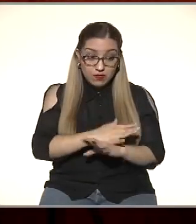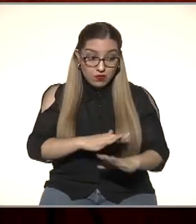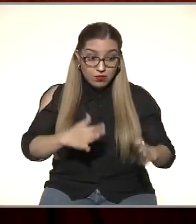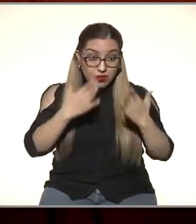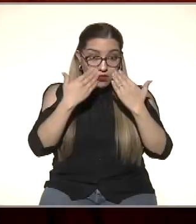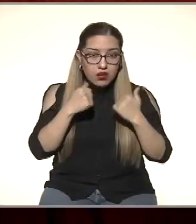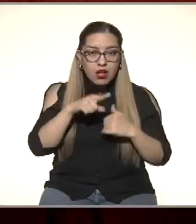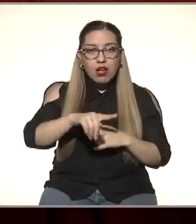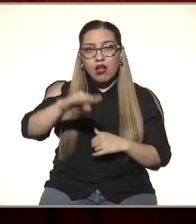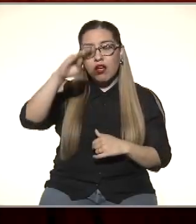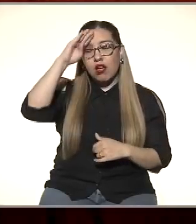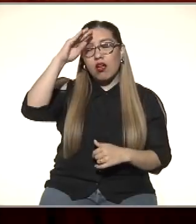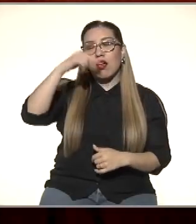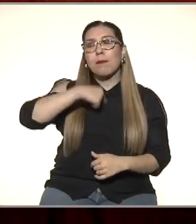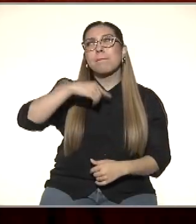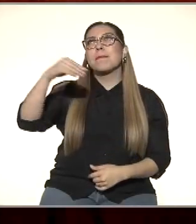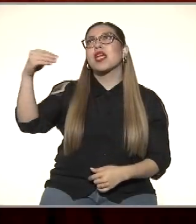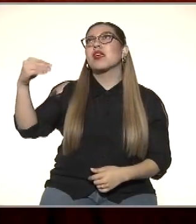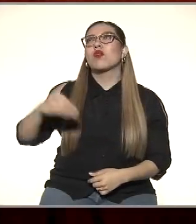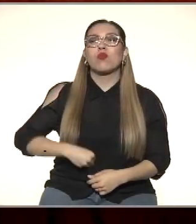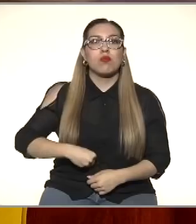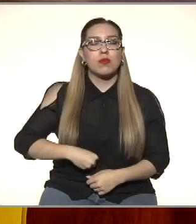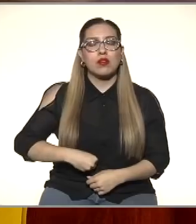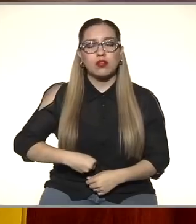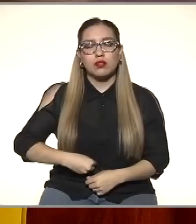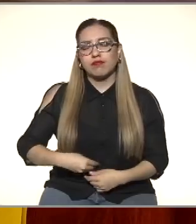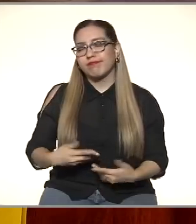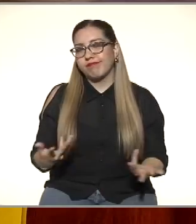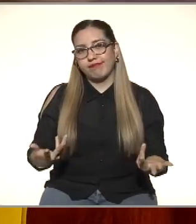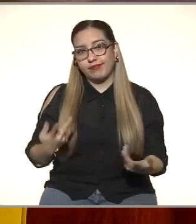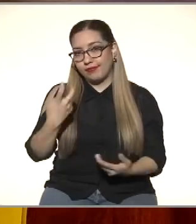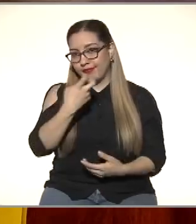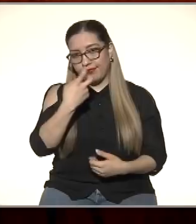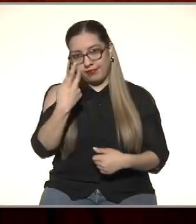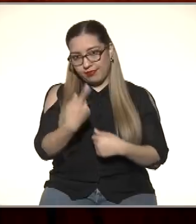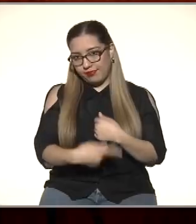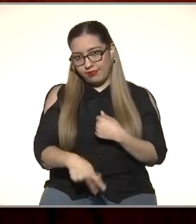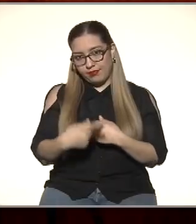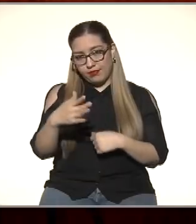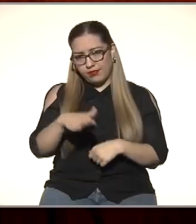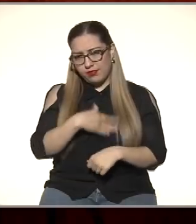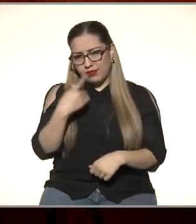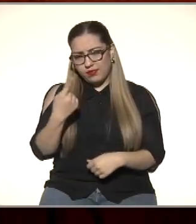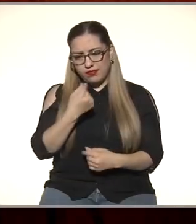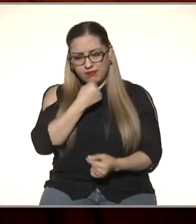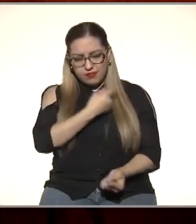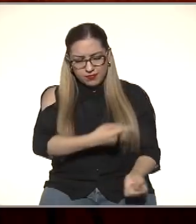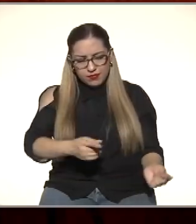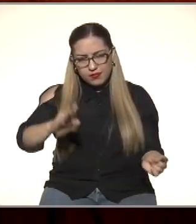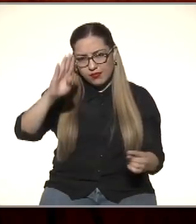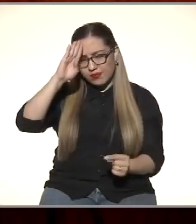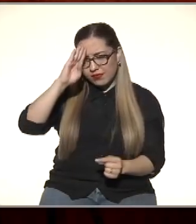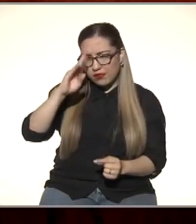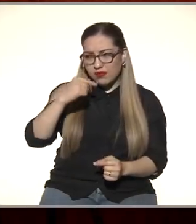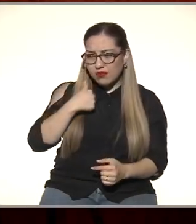Entonces, su culpa. que es su culpa, y eso es súper delicado porque sí, se vive como, ¿qué está pasando conmigo, no? ¿Qué